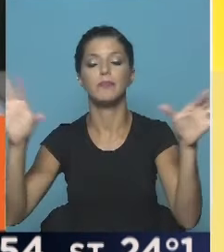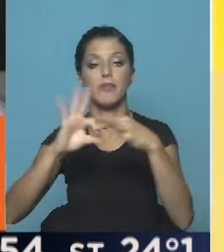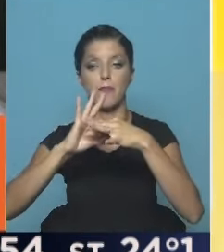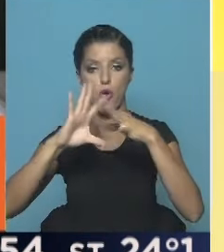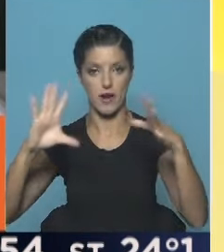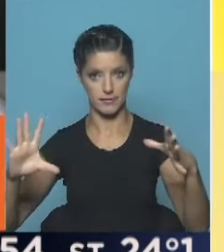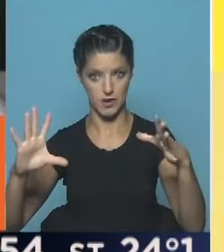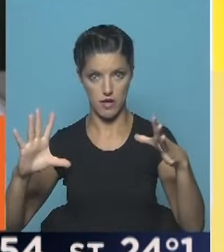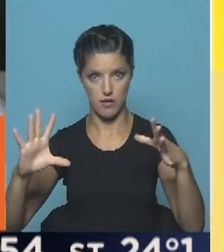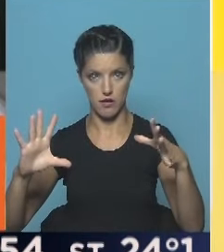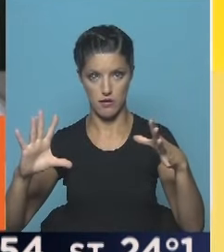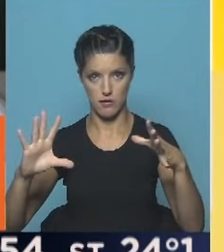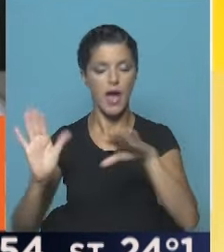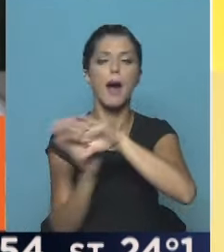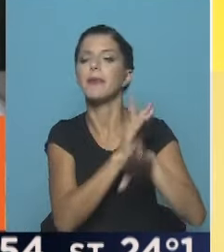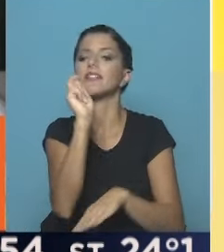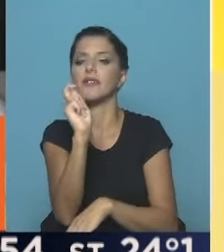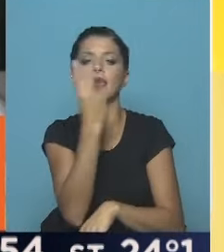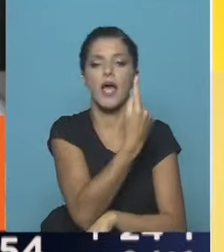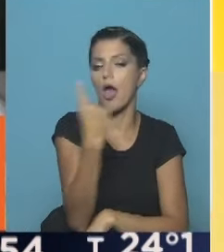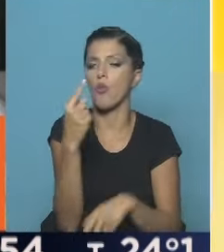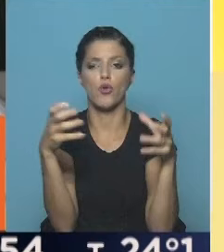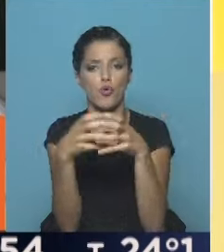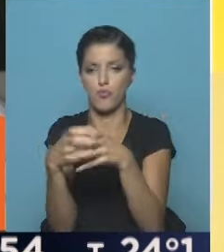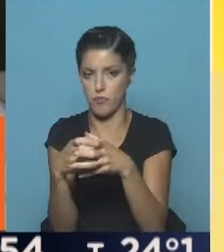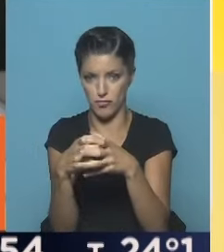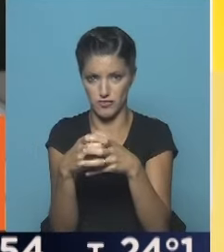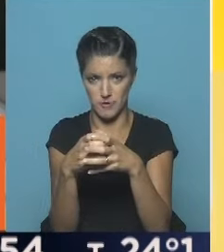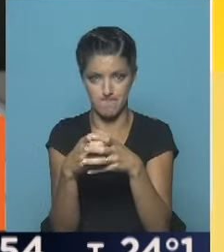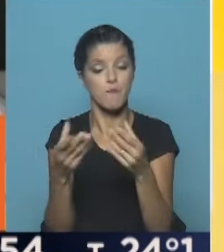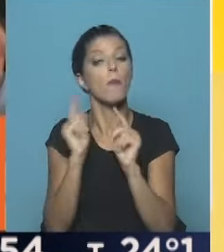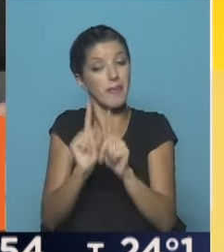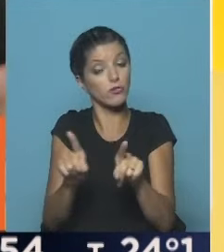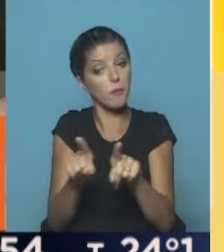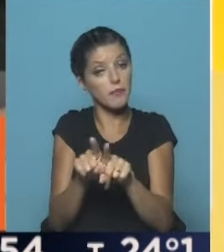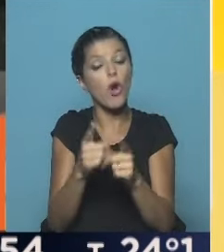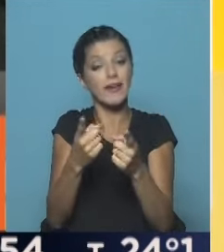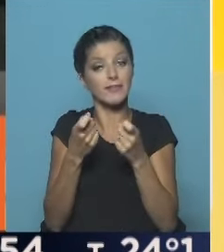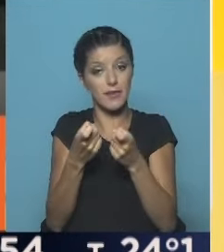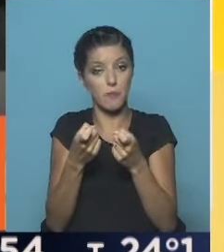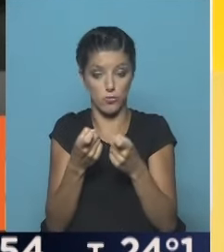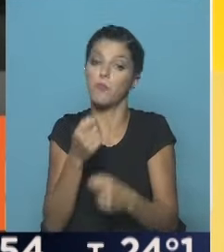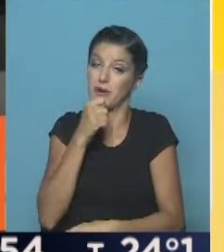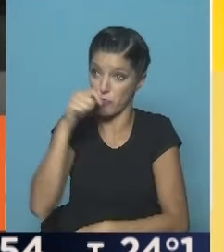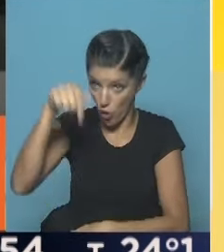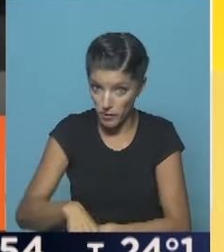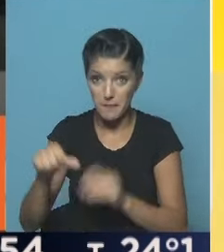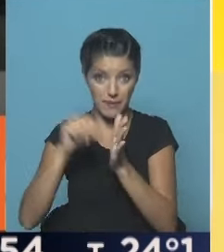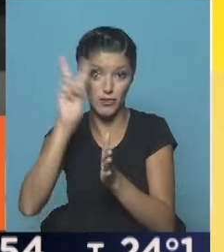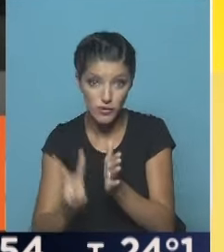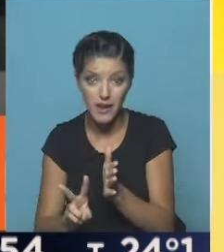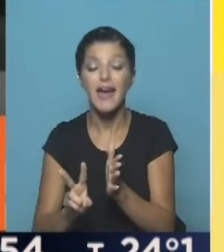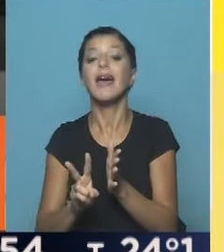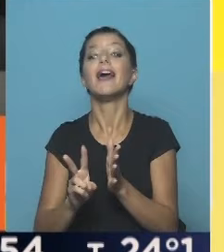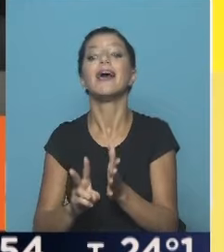democráticas independientemente de quién esté de un lado y quién esté del otro. Y para eso lo que necesitamos garantizar en el caso de Venezuela es que funcionen los